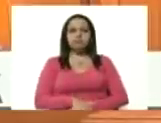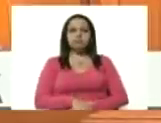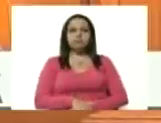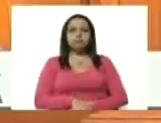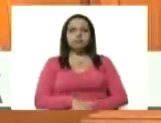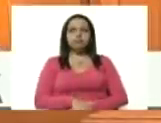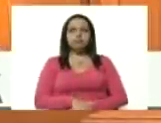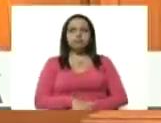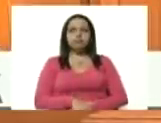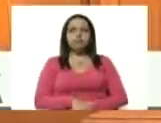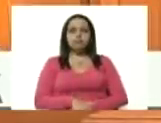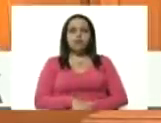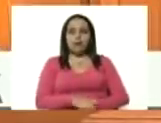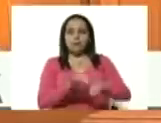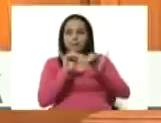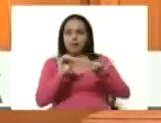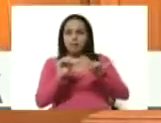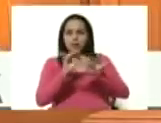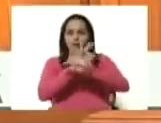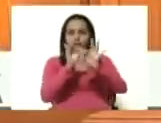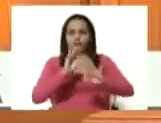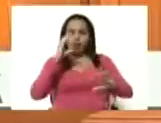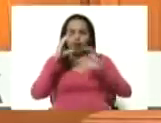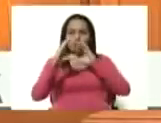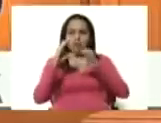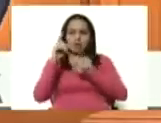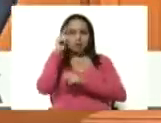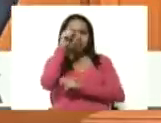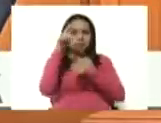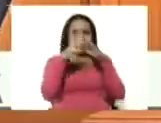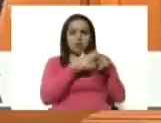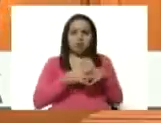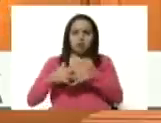En los propios medios de comunicación de los Estados Unidos